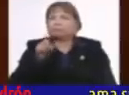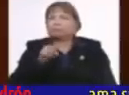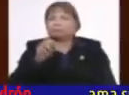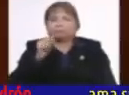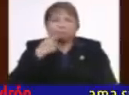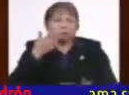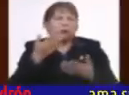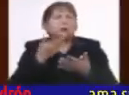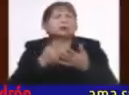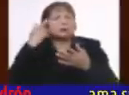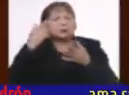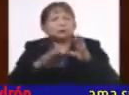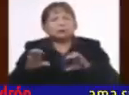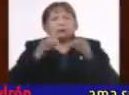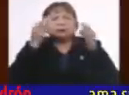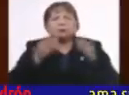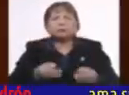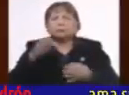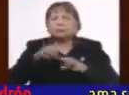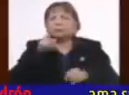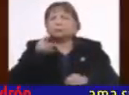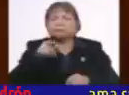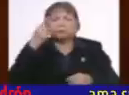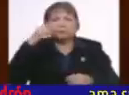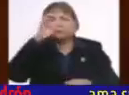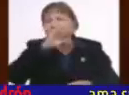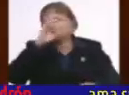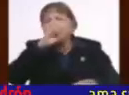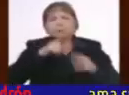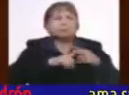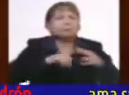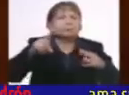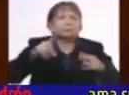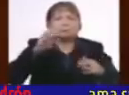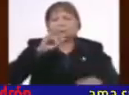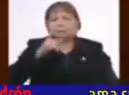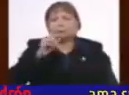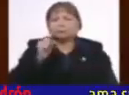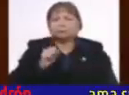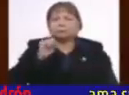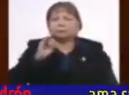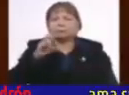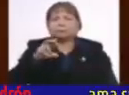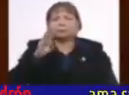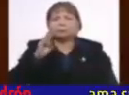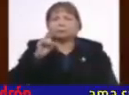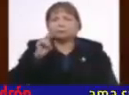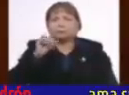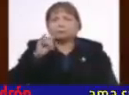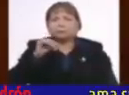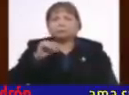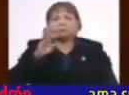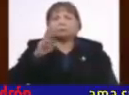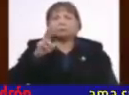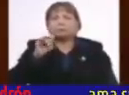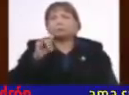concretas realizó usted para la búsqueda de los prófugos juan silva bruno pacheco y rey